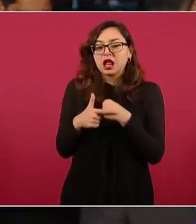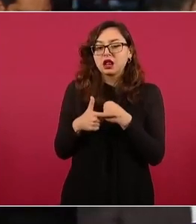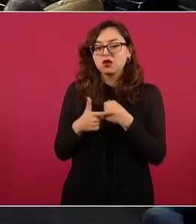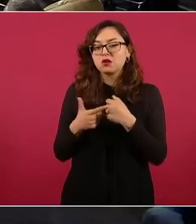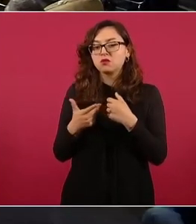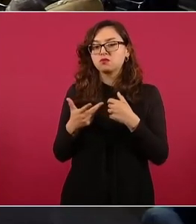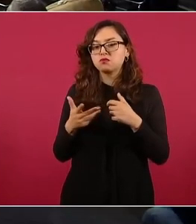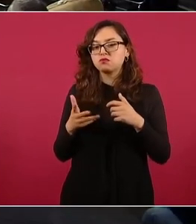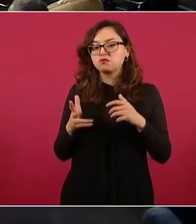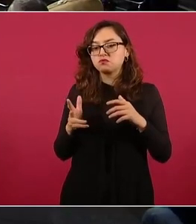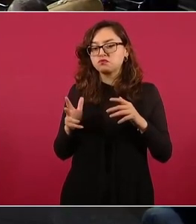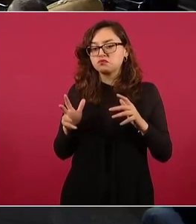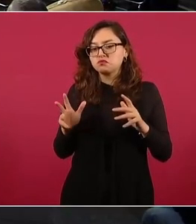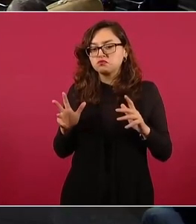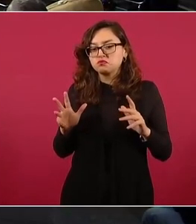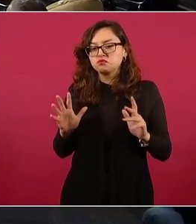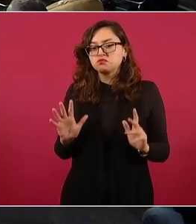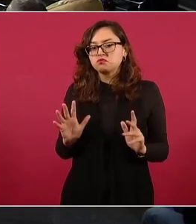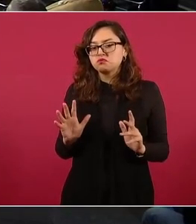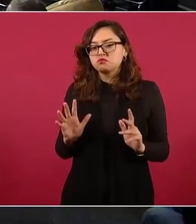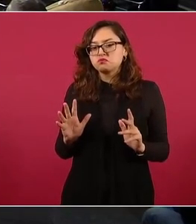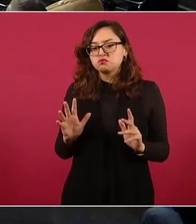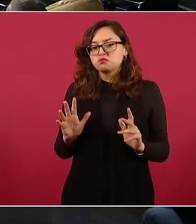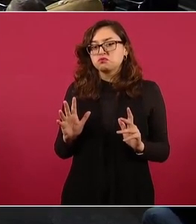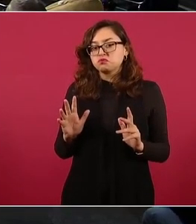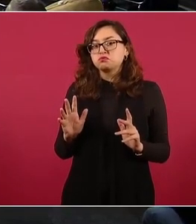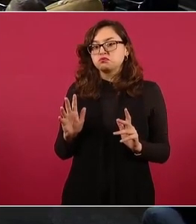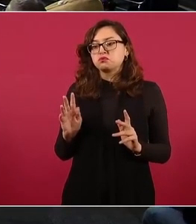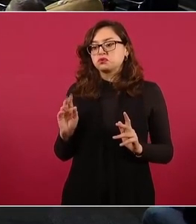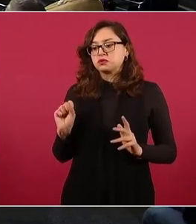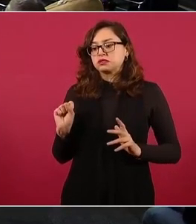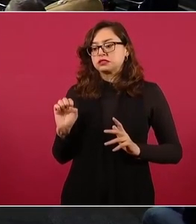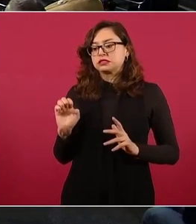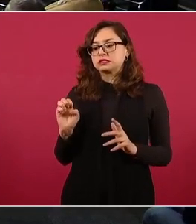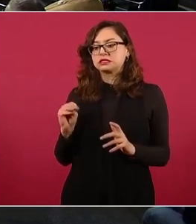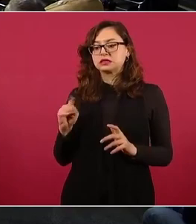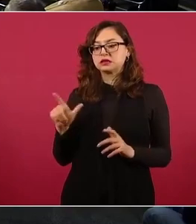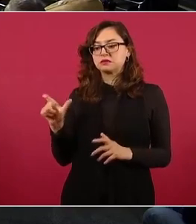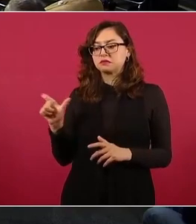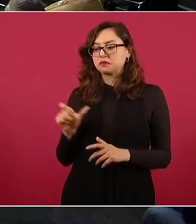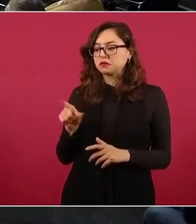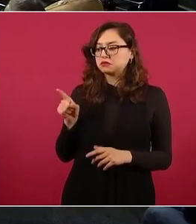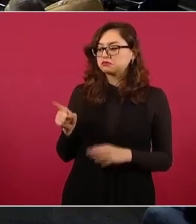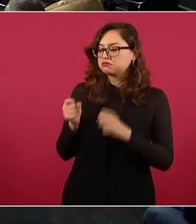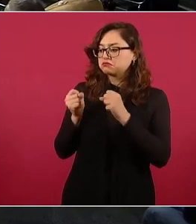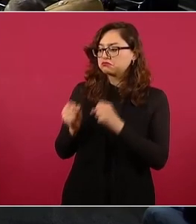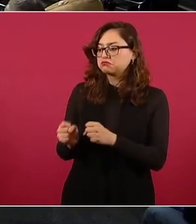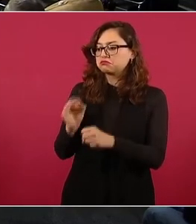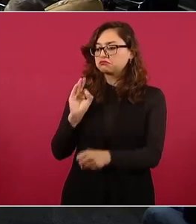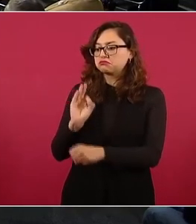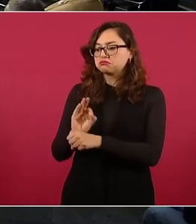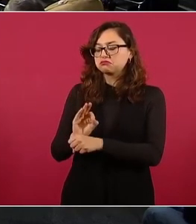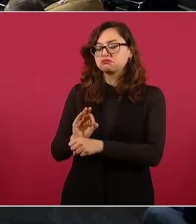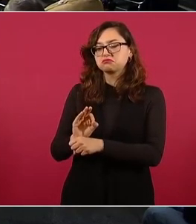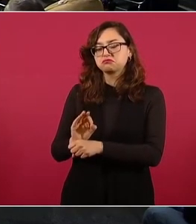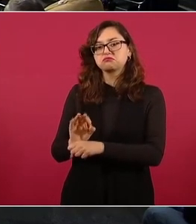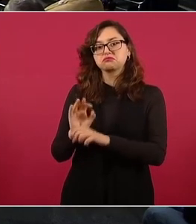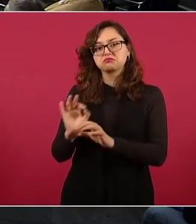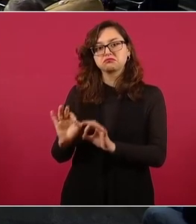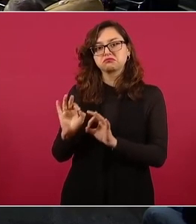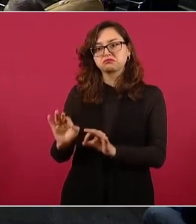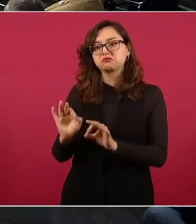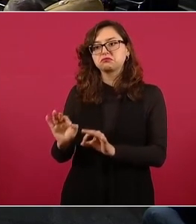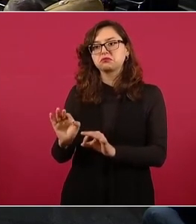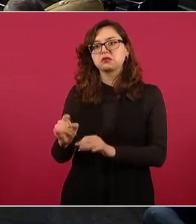inclusive era tan buena esta aseguradora que el grupo Monterrey se